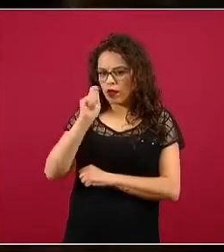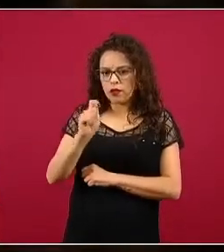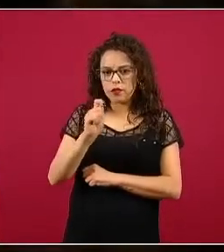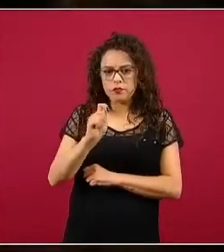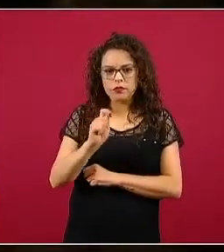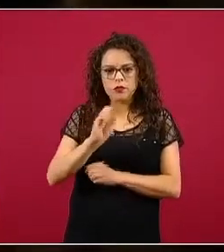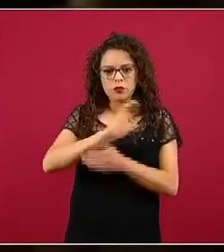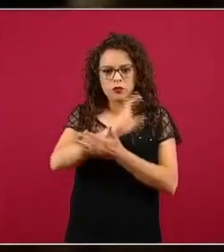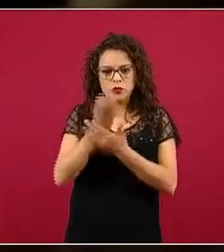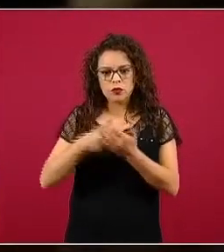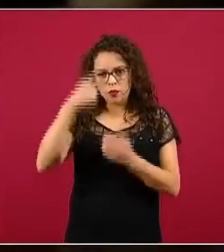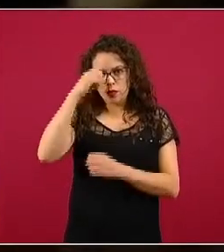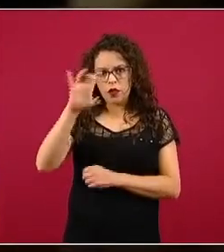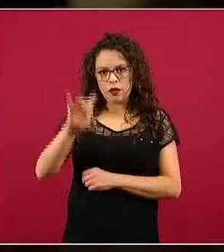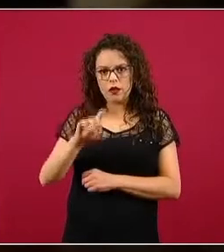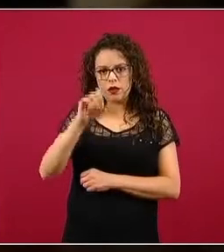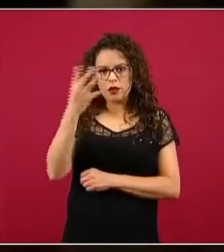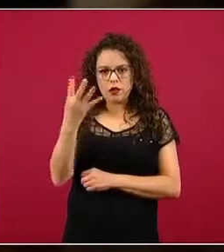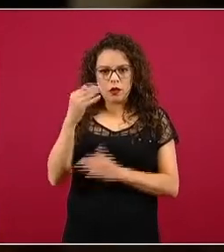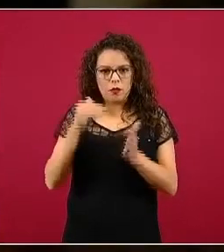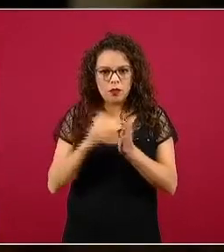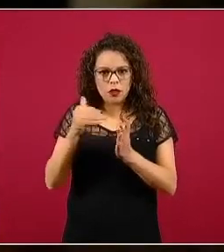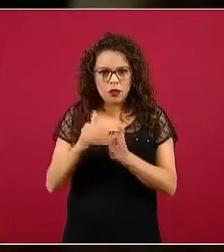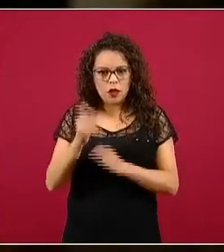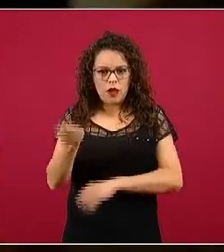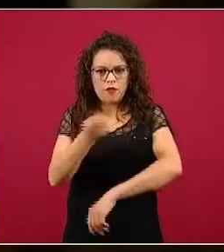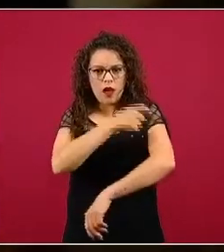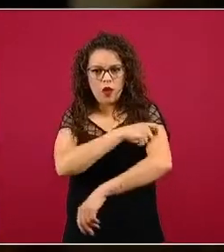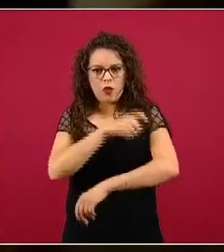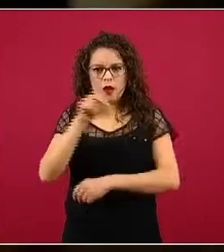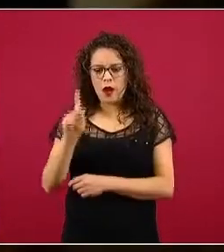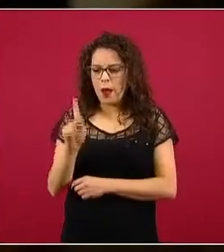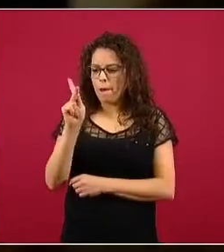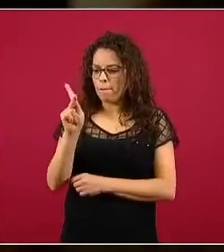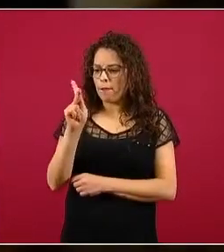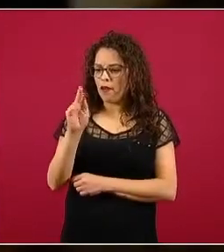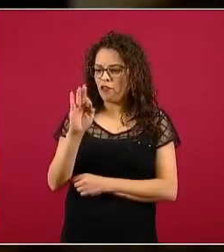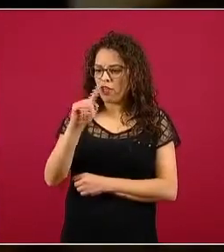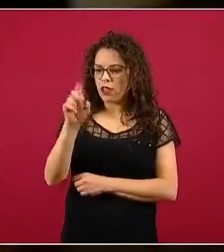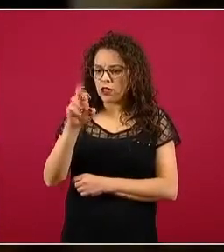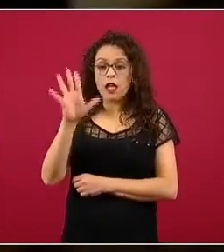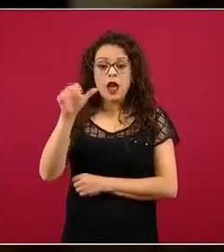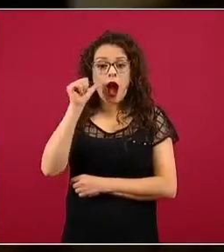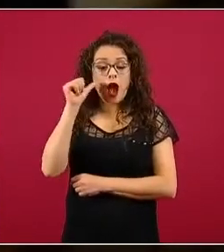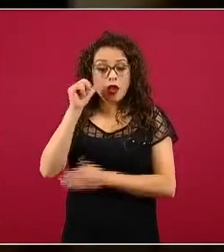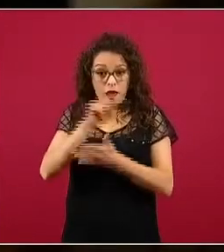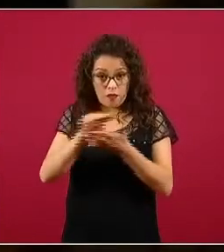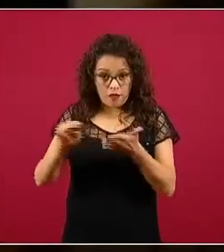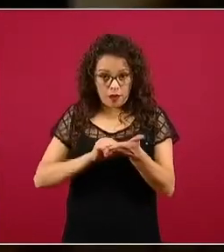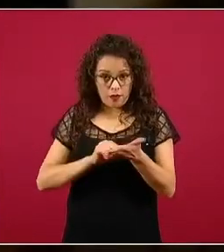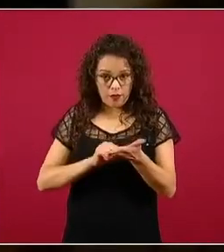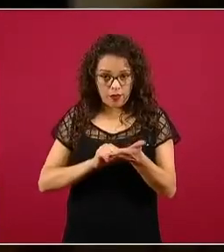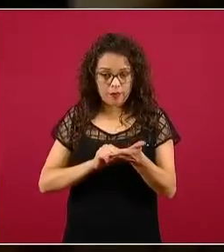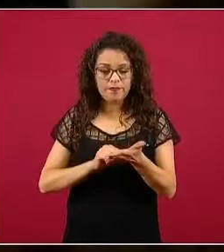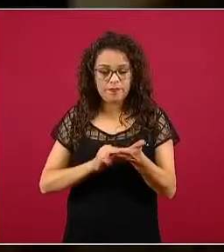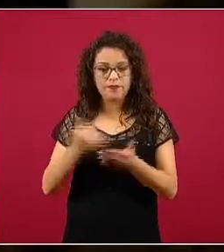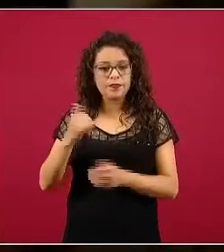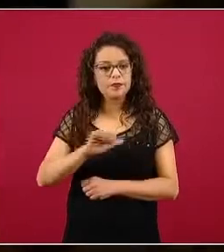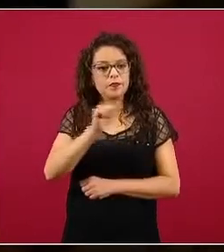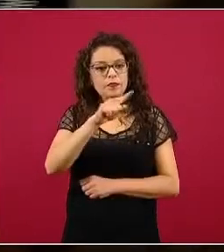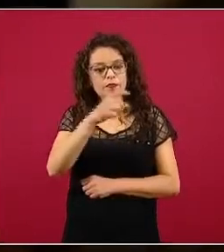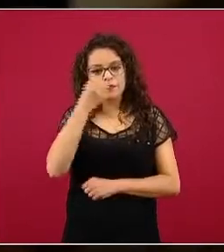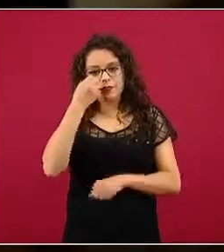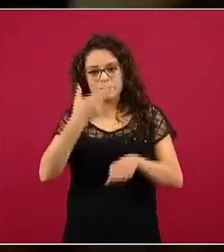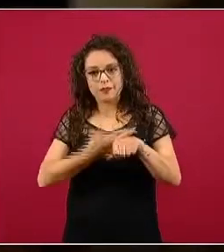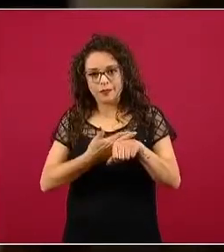de la vacuna Pfizer que ya se firmó ayer. Y para el secretario Layuz, hasta el momento, ¿cuánto